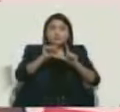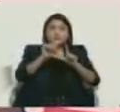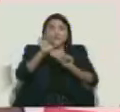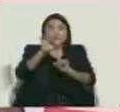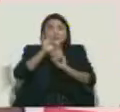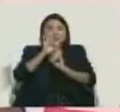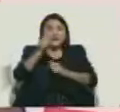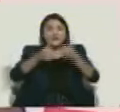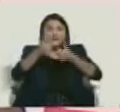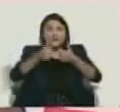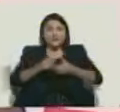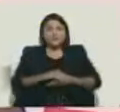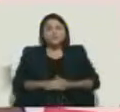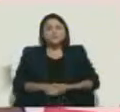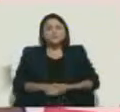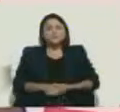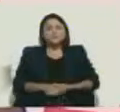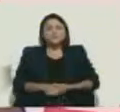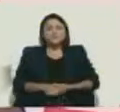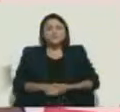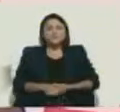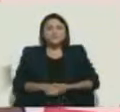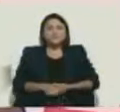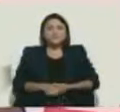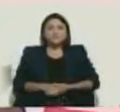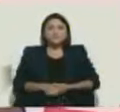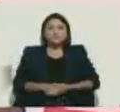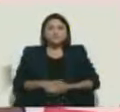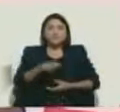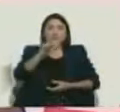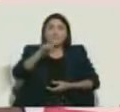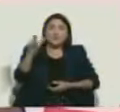candidato. Y los independientes,